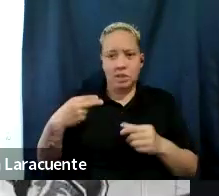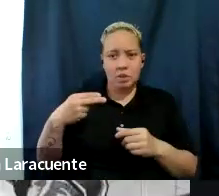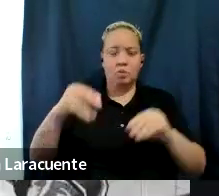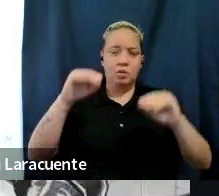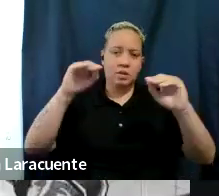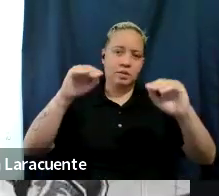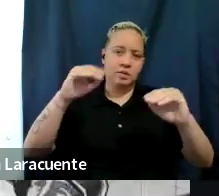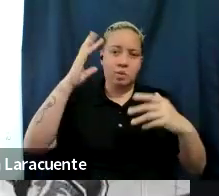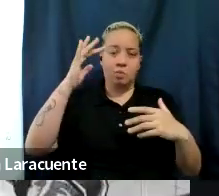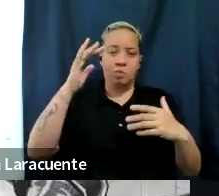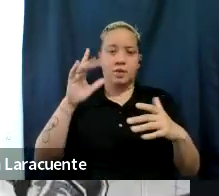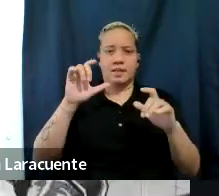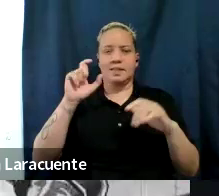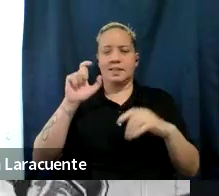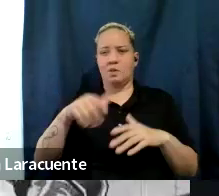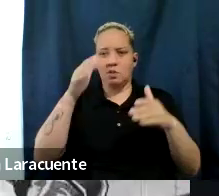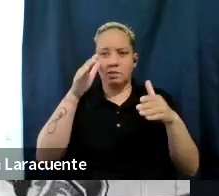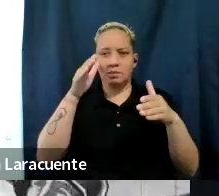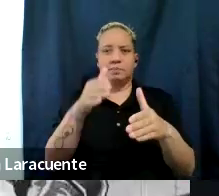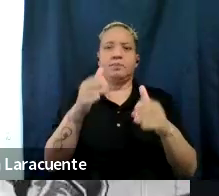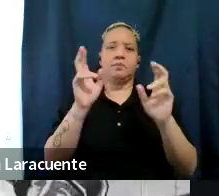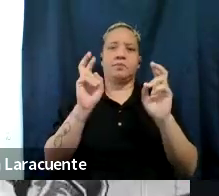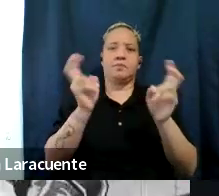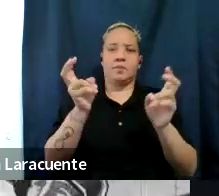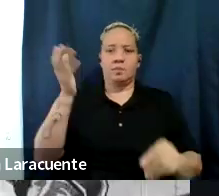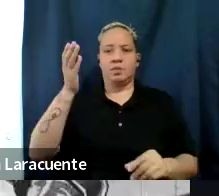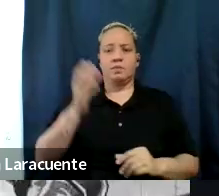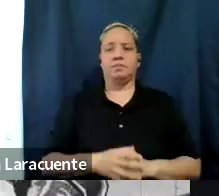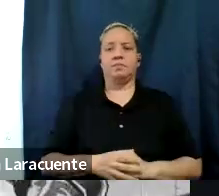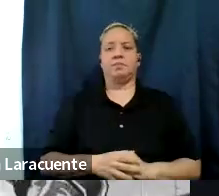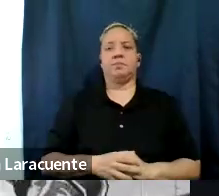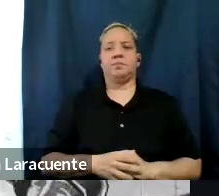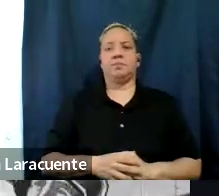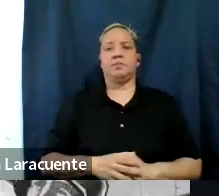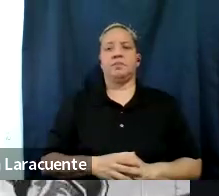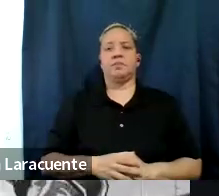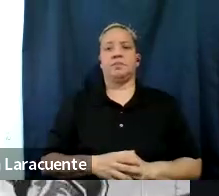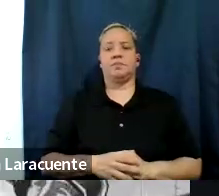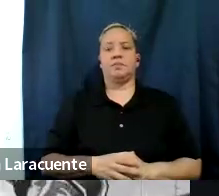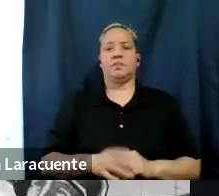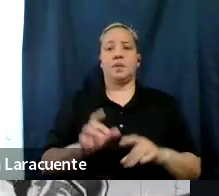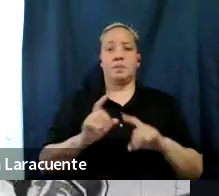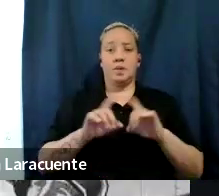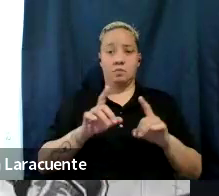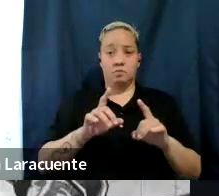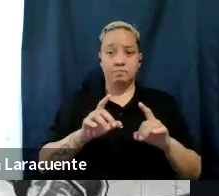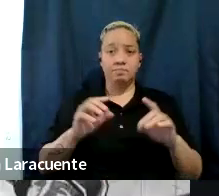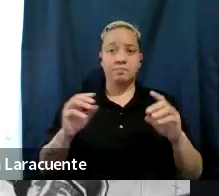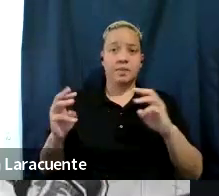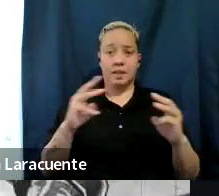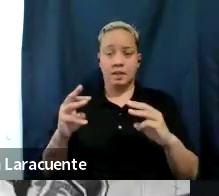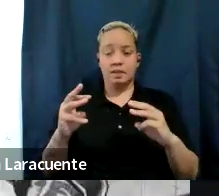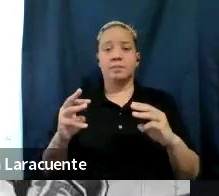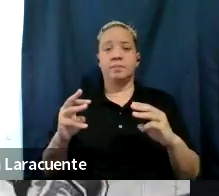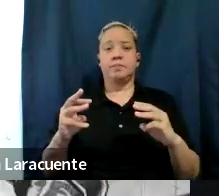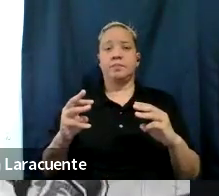que concretar y concentrar en el tema de la conferencia, pero en realidad la guerra, la larga guerra, que va a